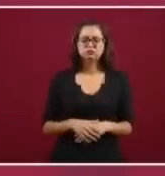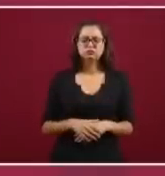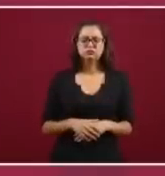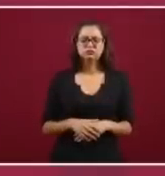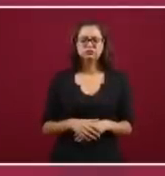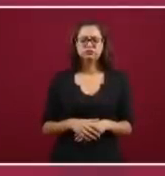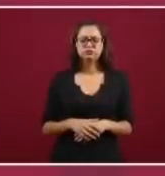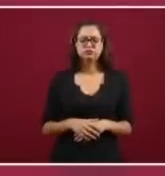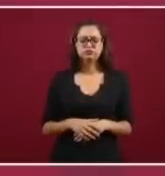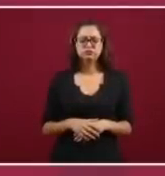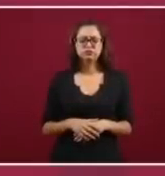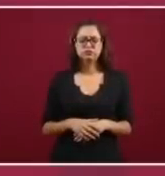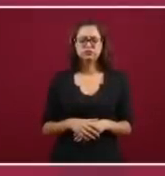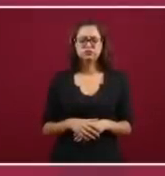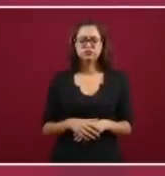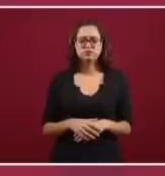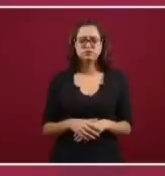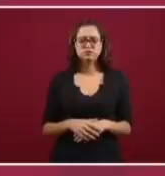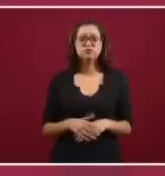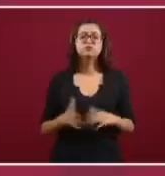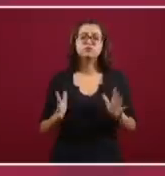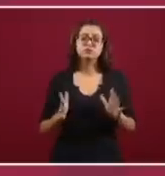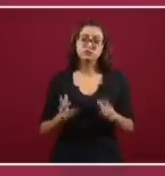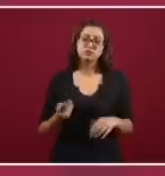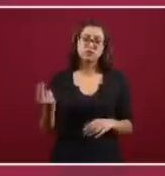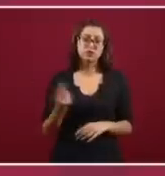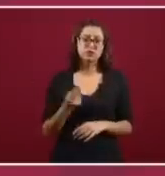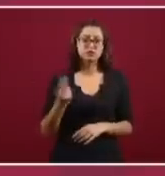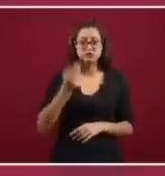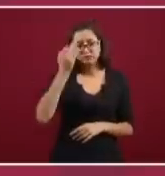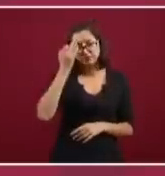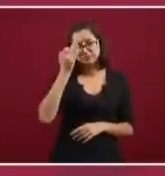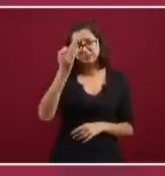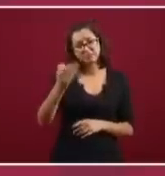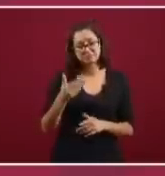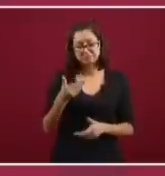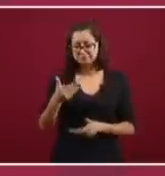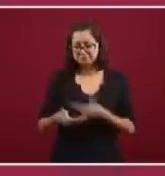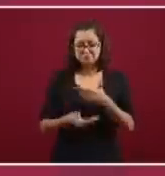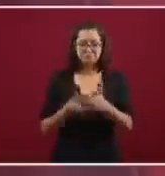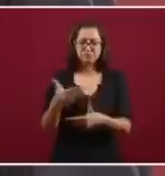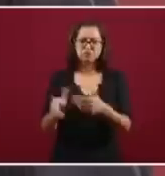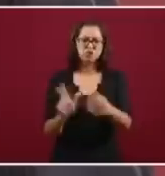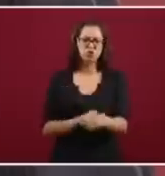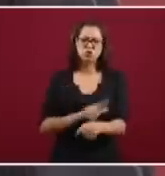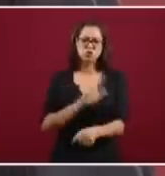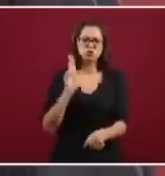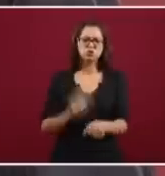esto lleva algún tiempo, como es natural,